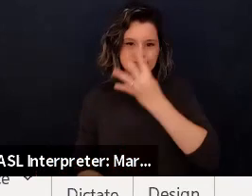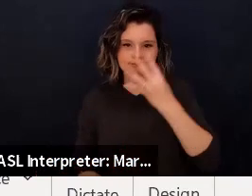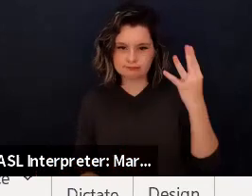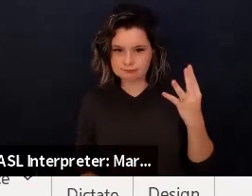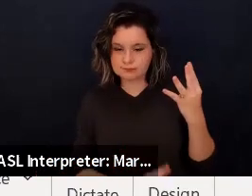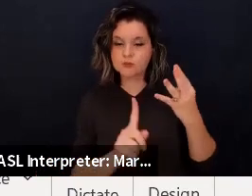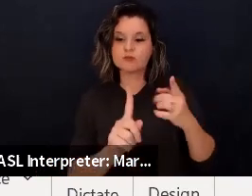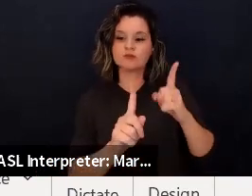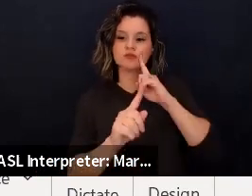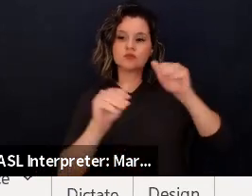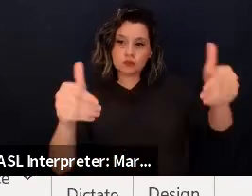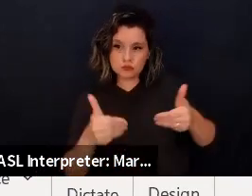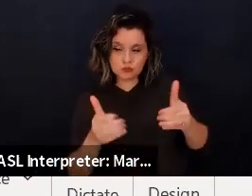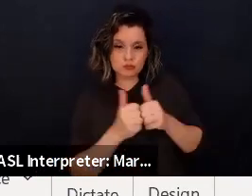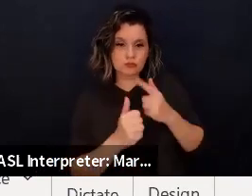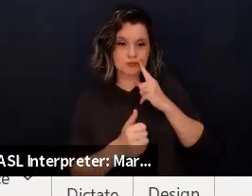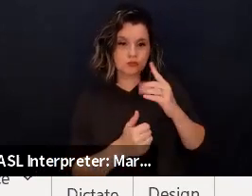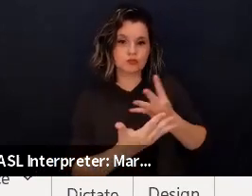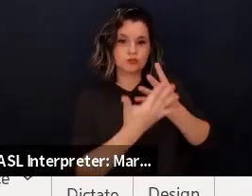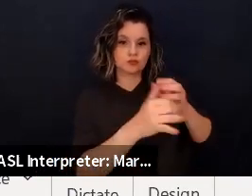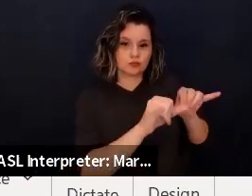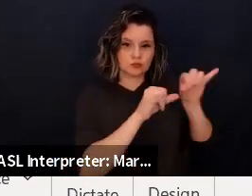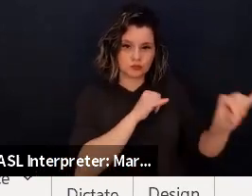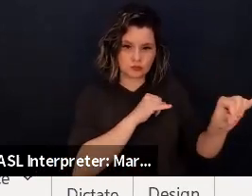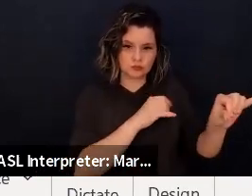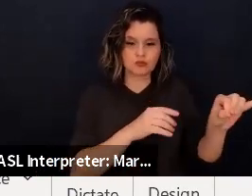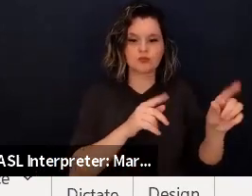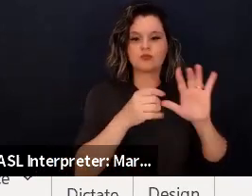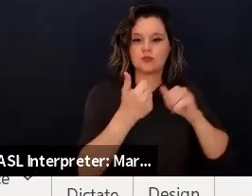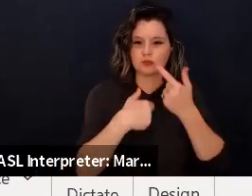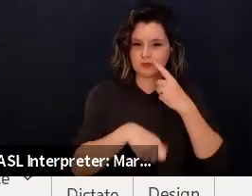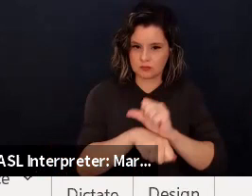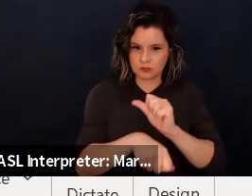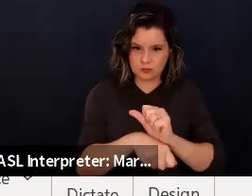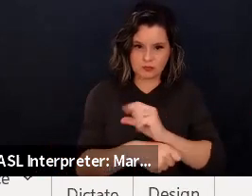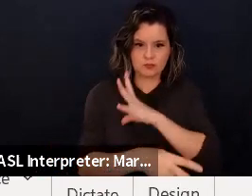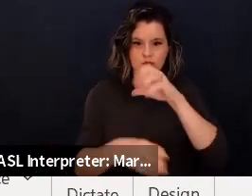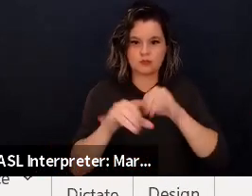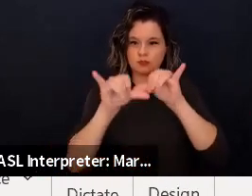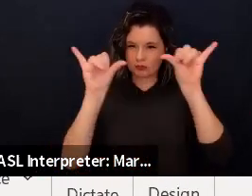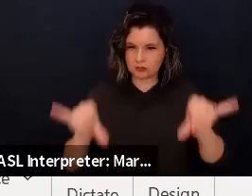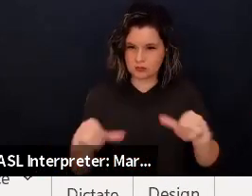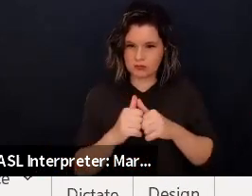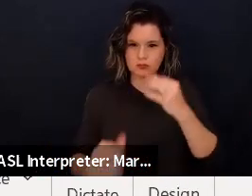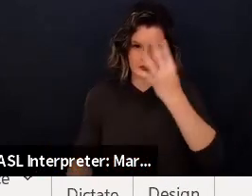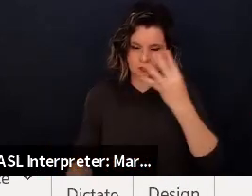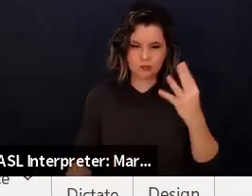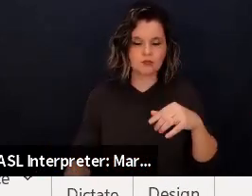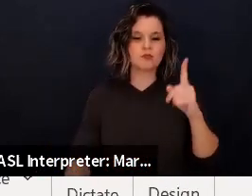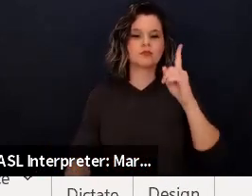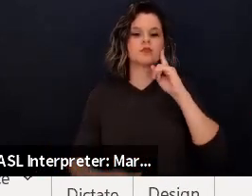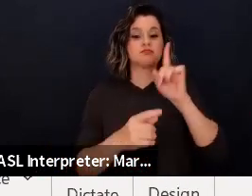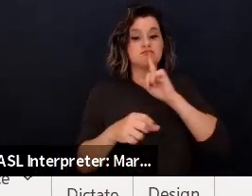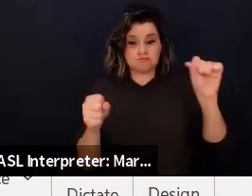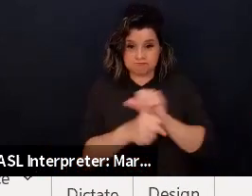una introducción a detención y cómo eso funciona, parte del sistema de inmigración, la